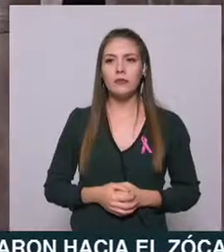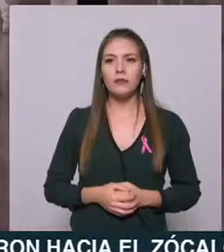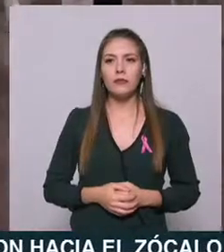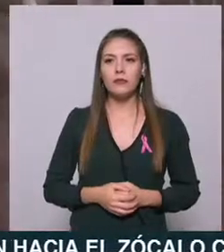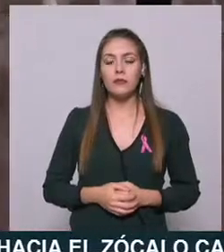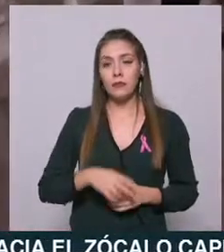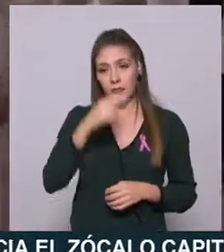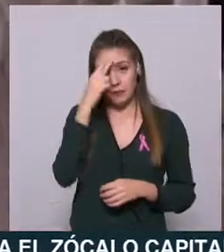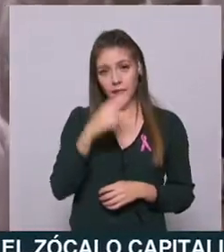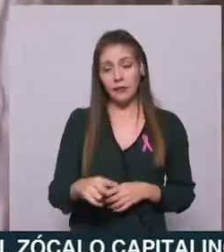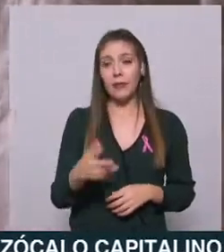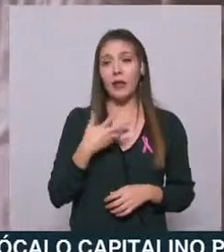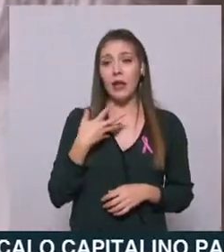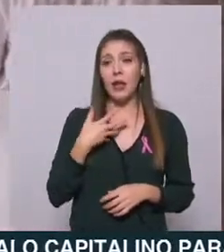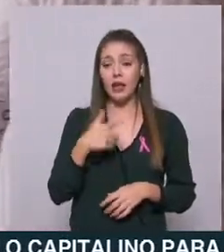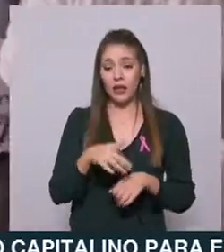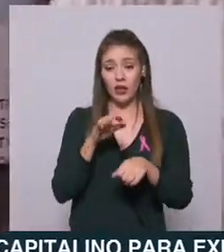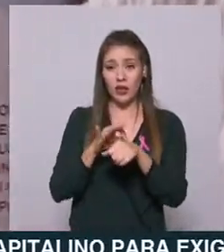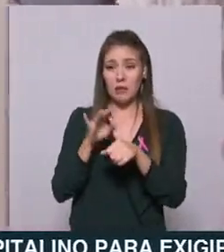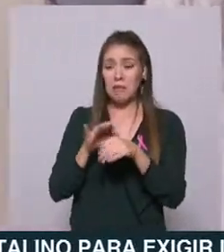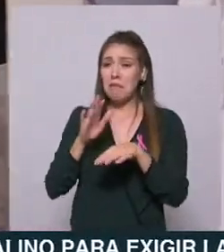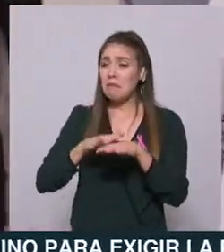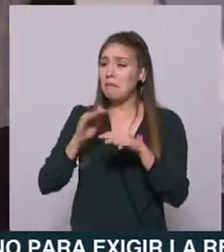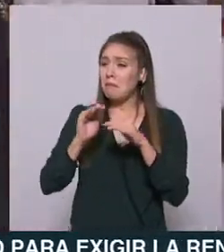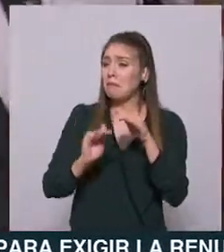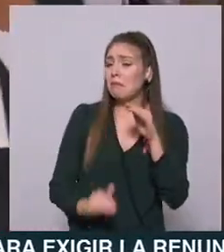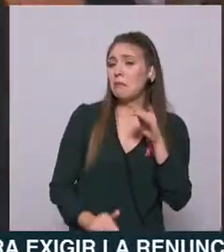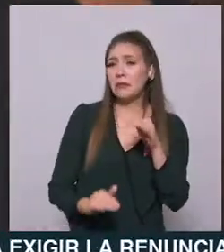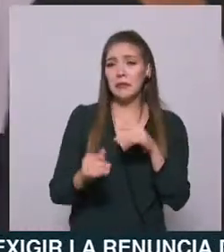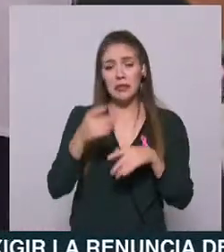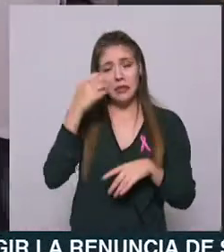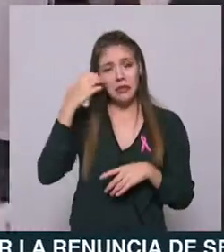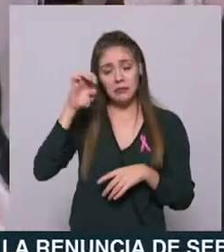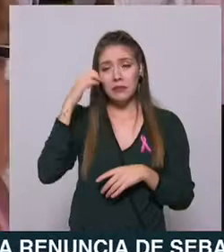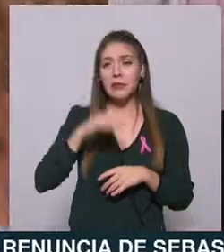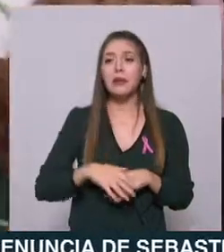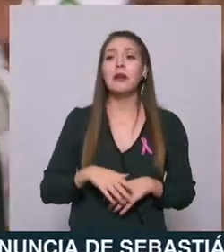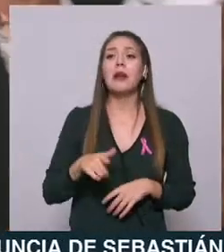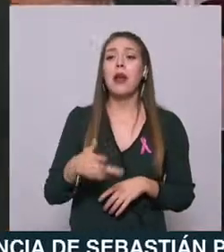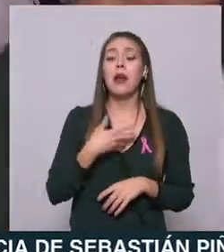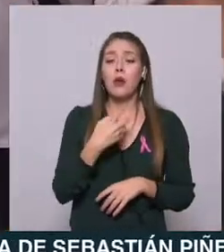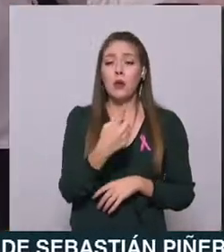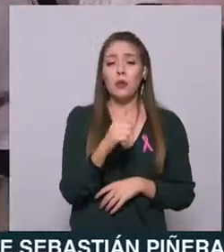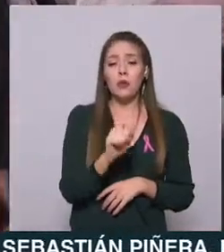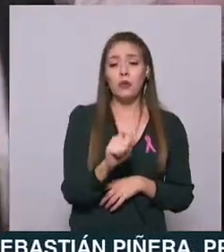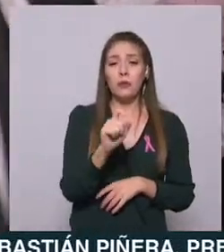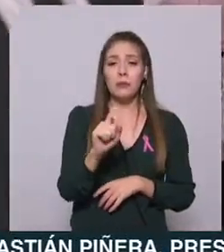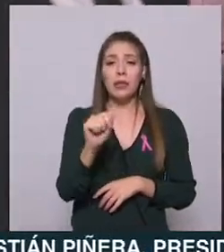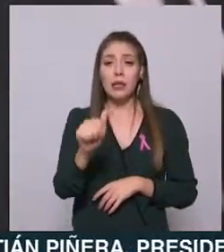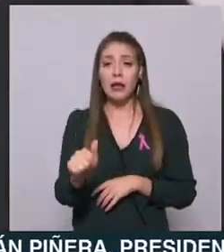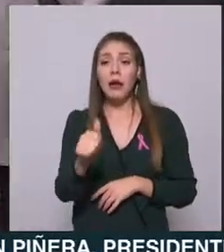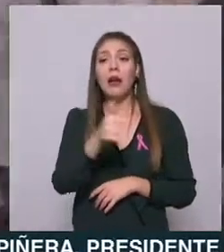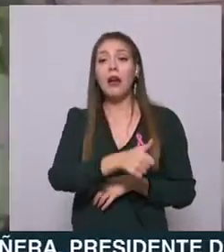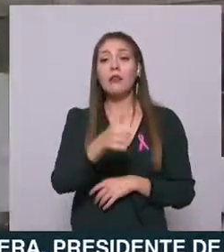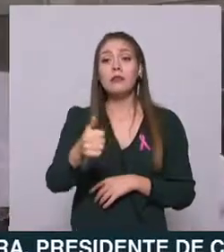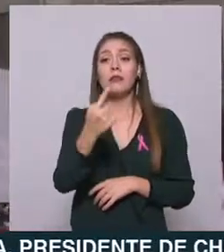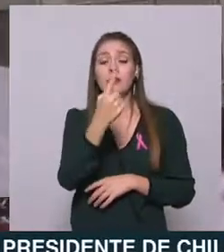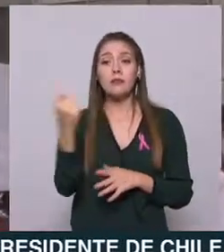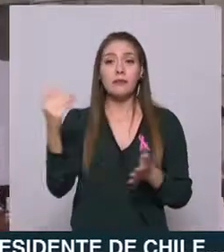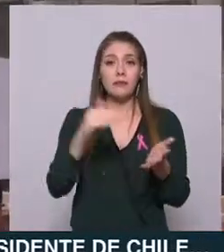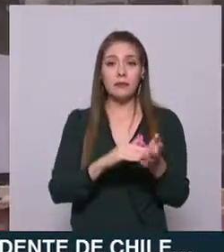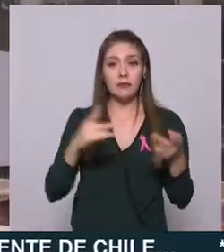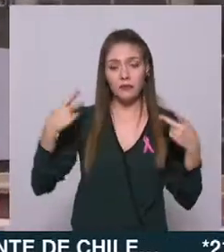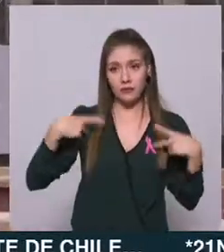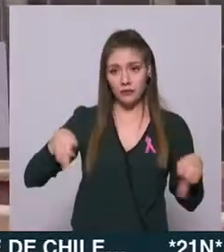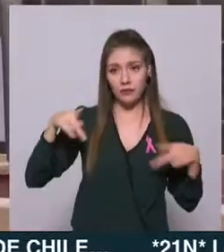México cuenta con la tasa más baja de médicos especialistas. Tenemos una tasa de 1.26 por cada 100.000 habitantes,